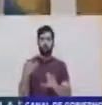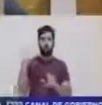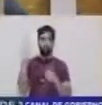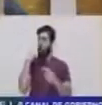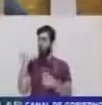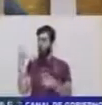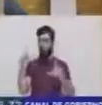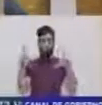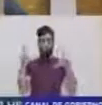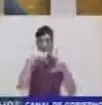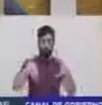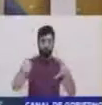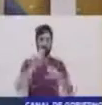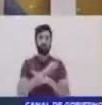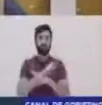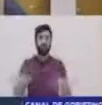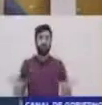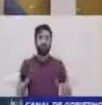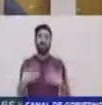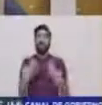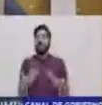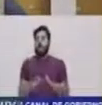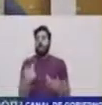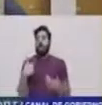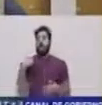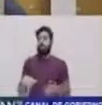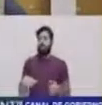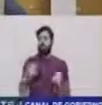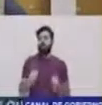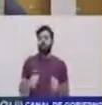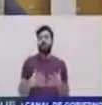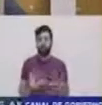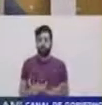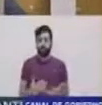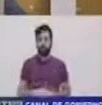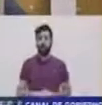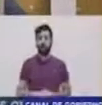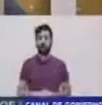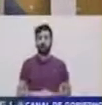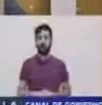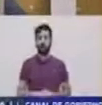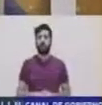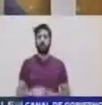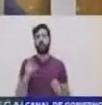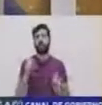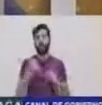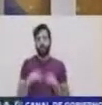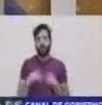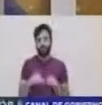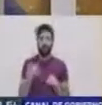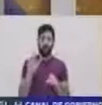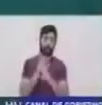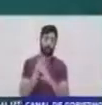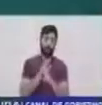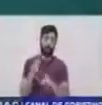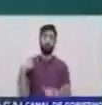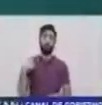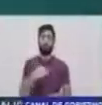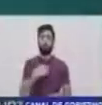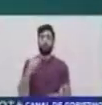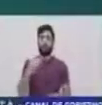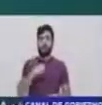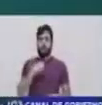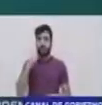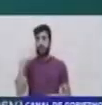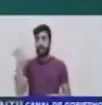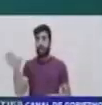cuadrado. Entonces, la clave de esto pues va a depender de si nosotros lo que queremos es determinar el radio